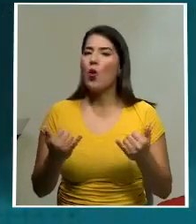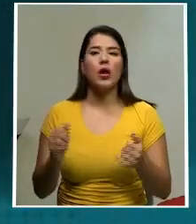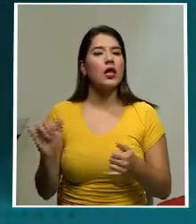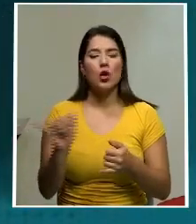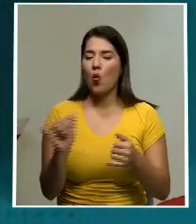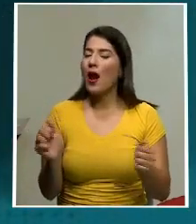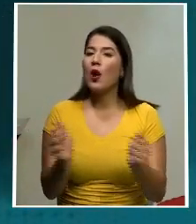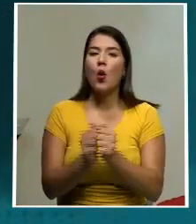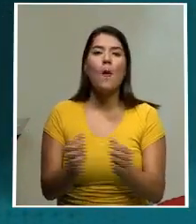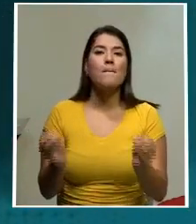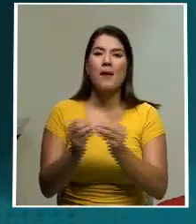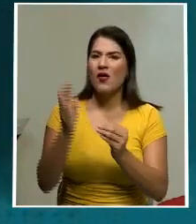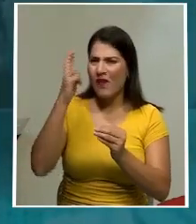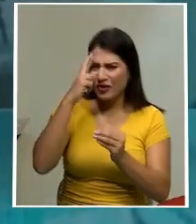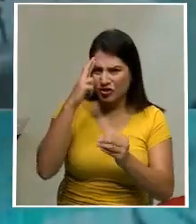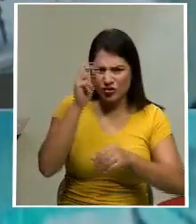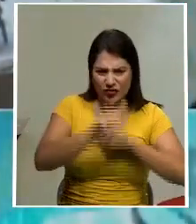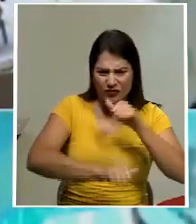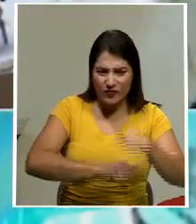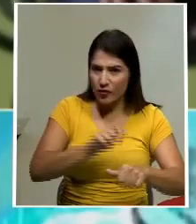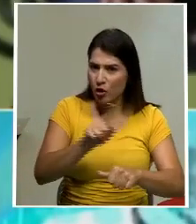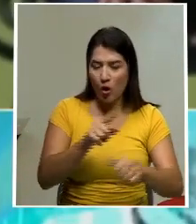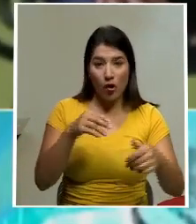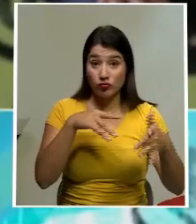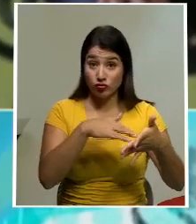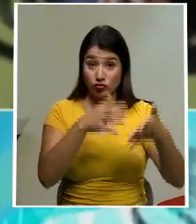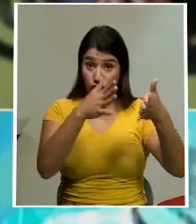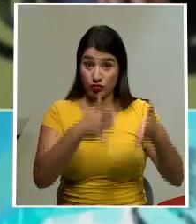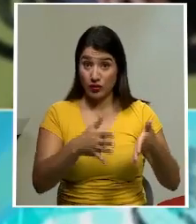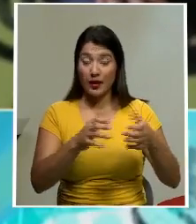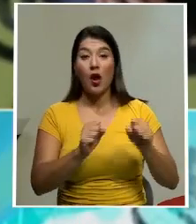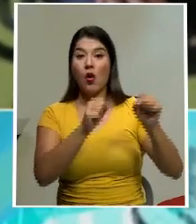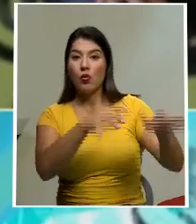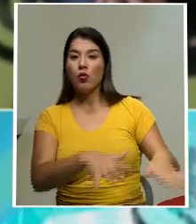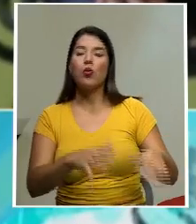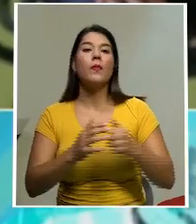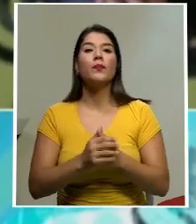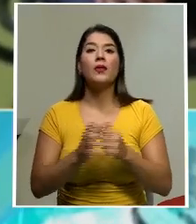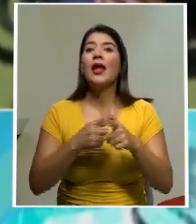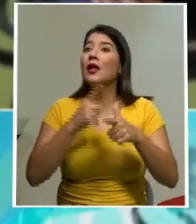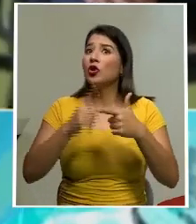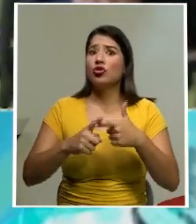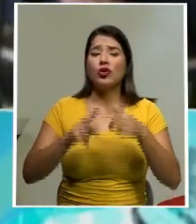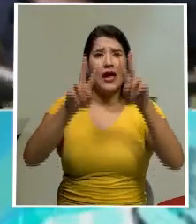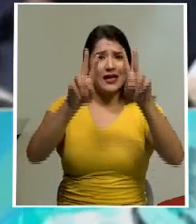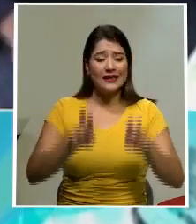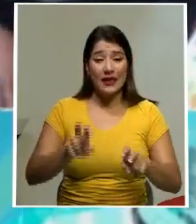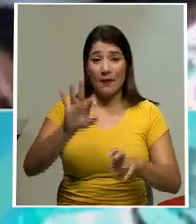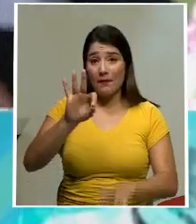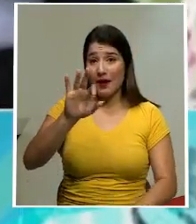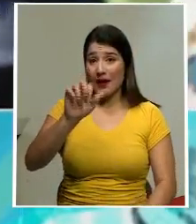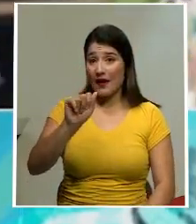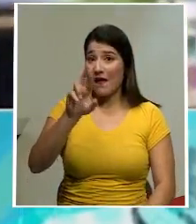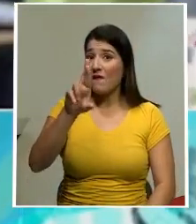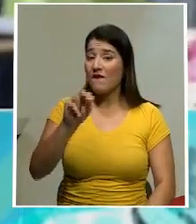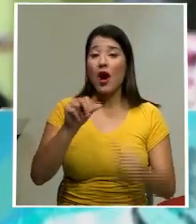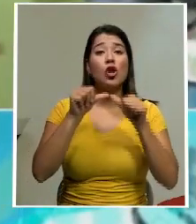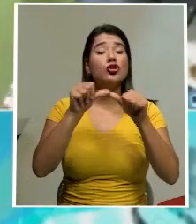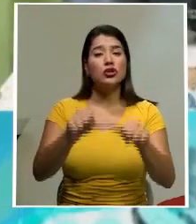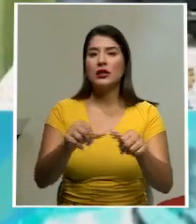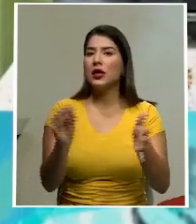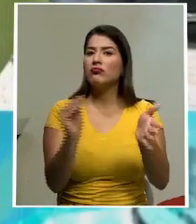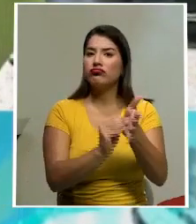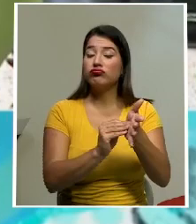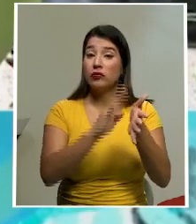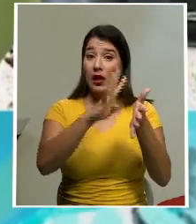riesgo la aplicación de las pruebas FARO? Así es que las pruebas FARO están en el calendario para su reprogramación de fechas, como lo habíamos